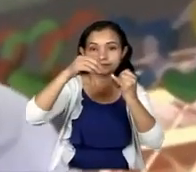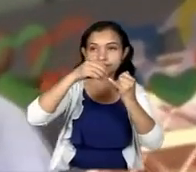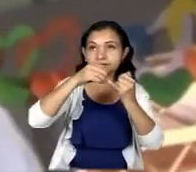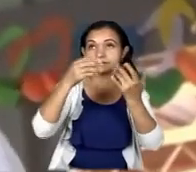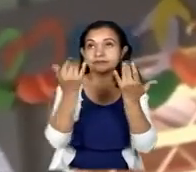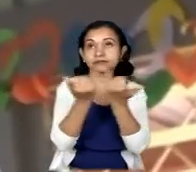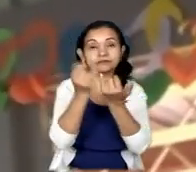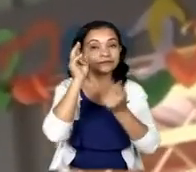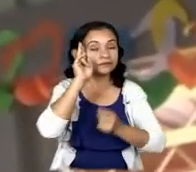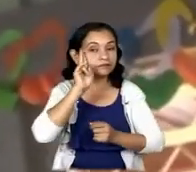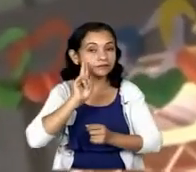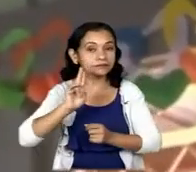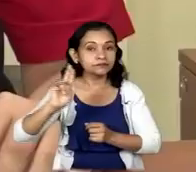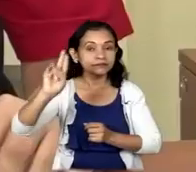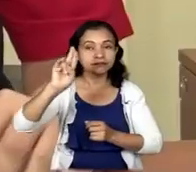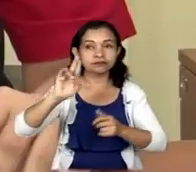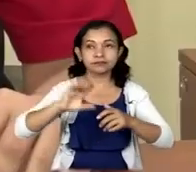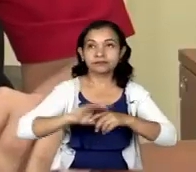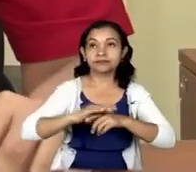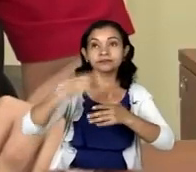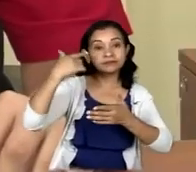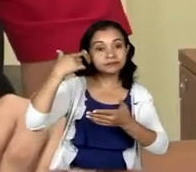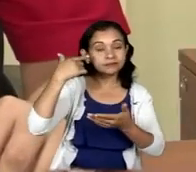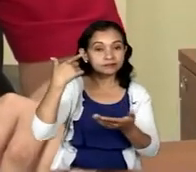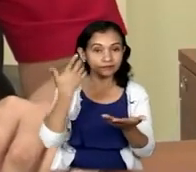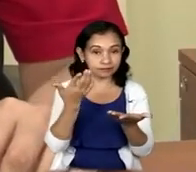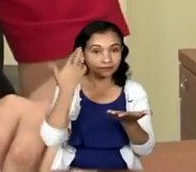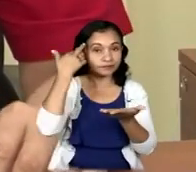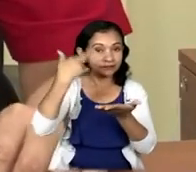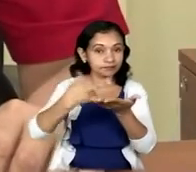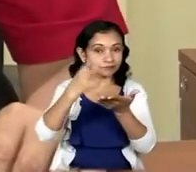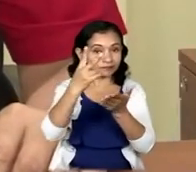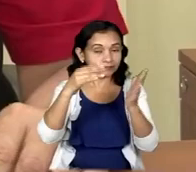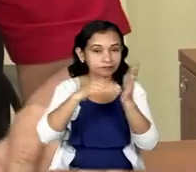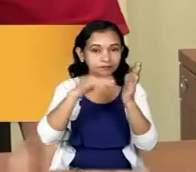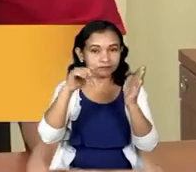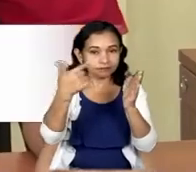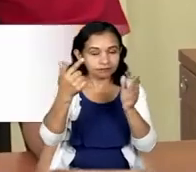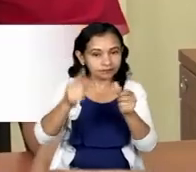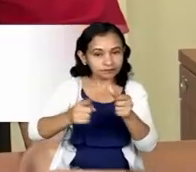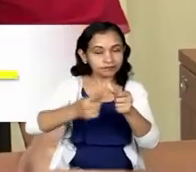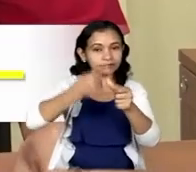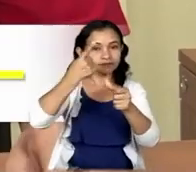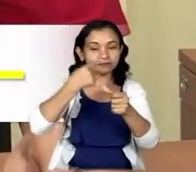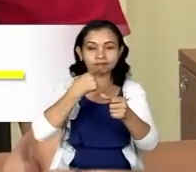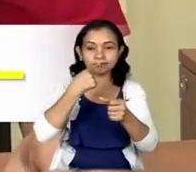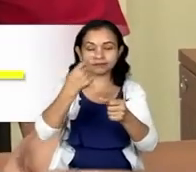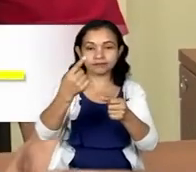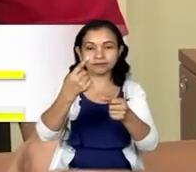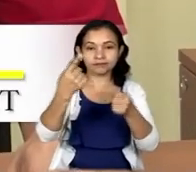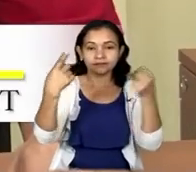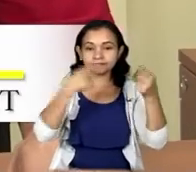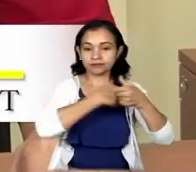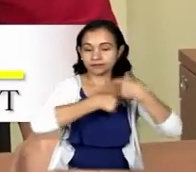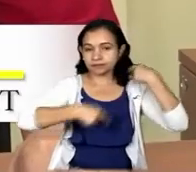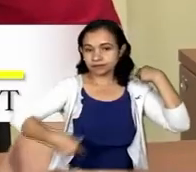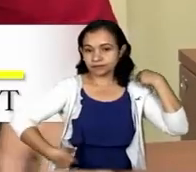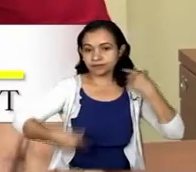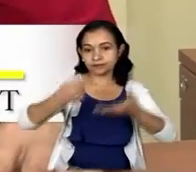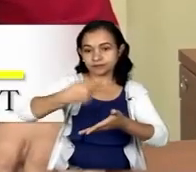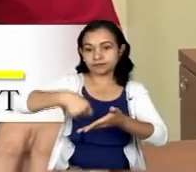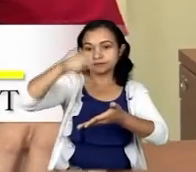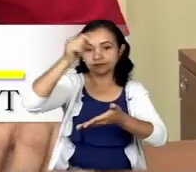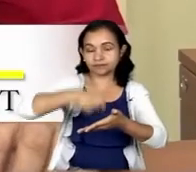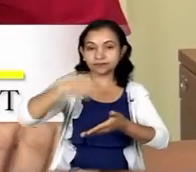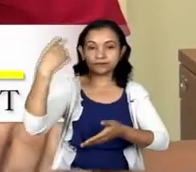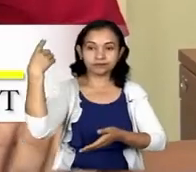o universitaria. Recordemos que en el año 2007, el primer decreto que el primer presidente es restituir